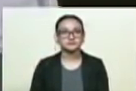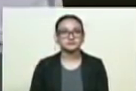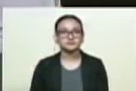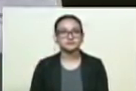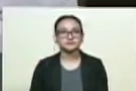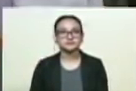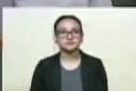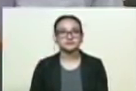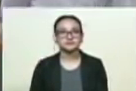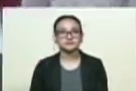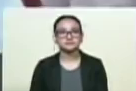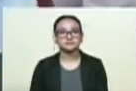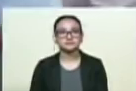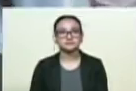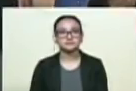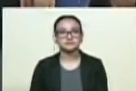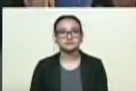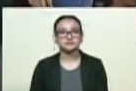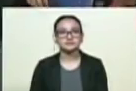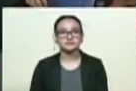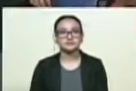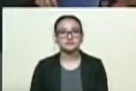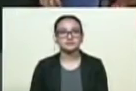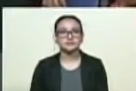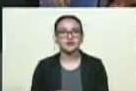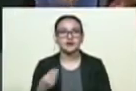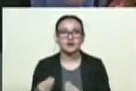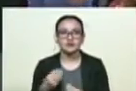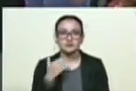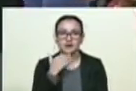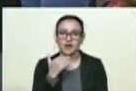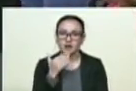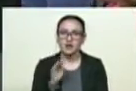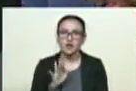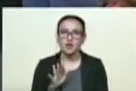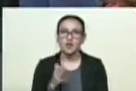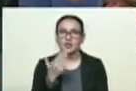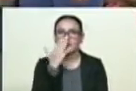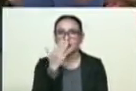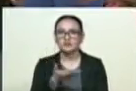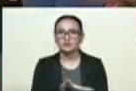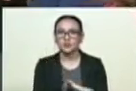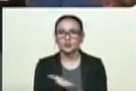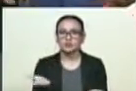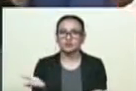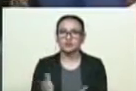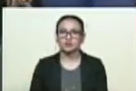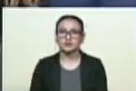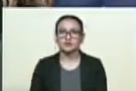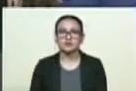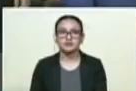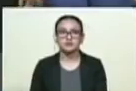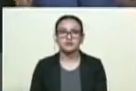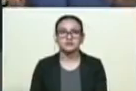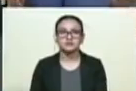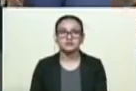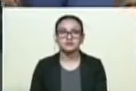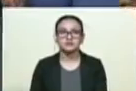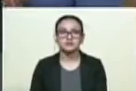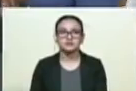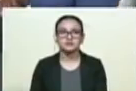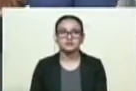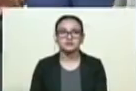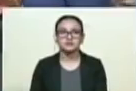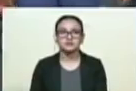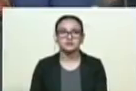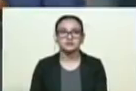Vamos a hacer una cosa. Yo quiero hacer una cosa delante de ustedes, aquí viendo para allá.